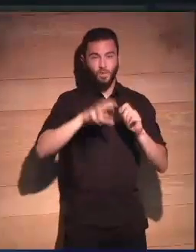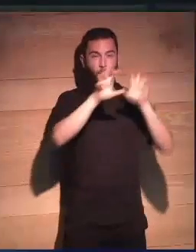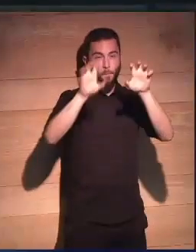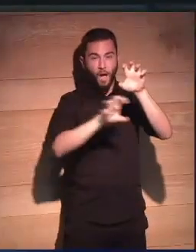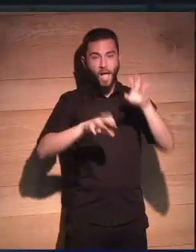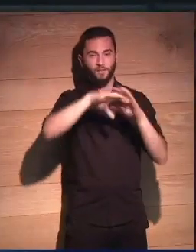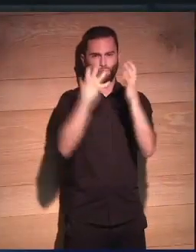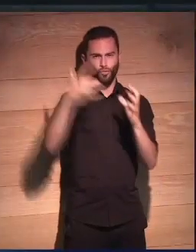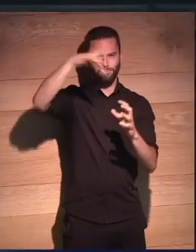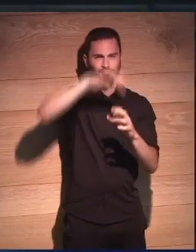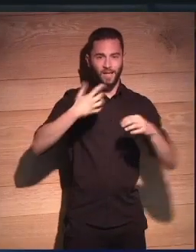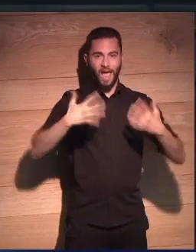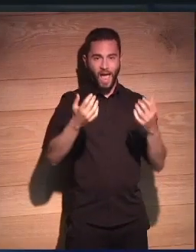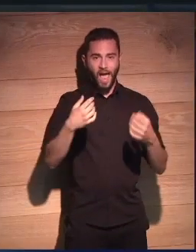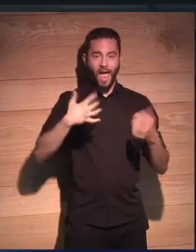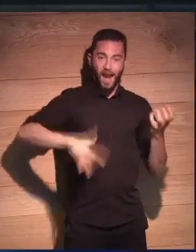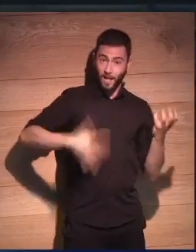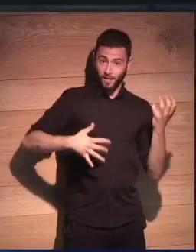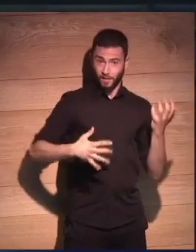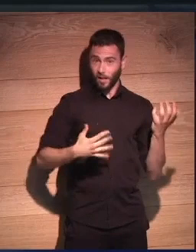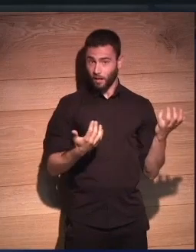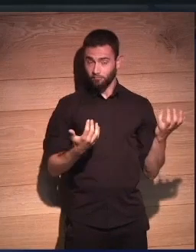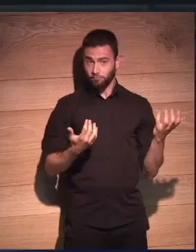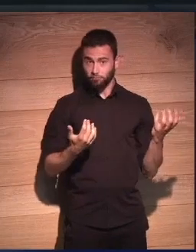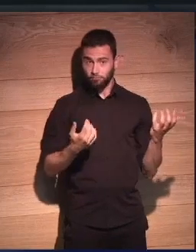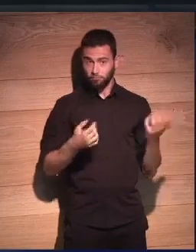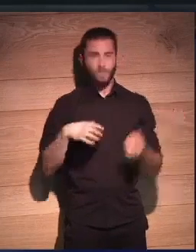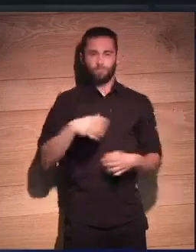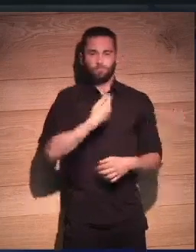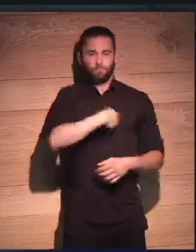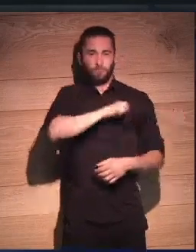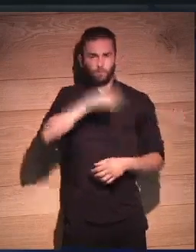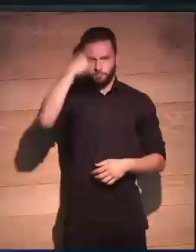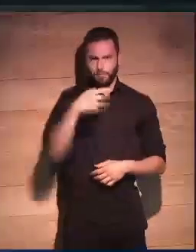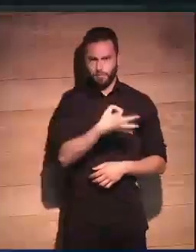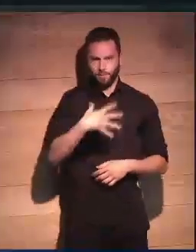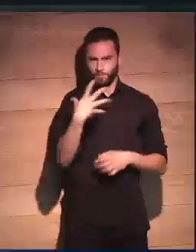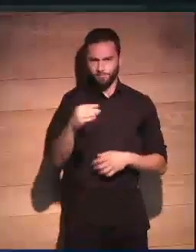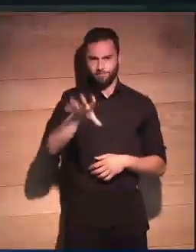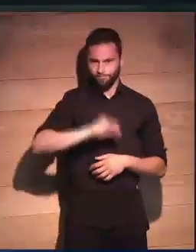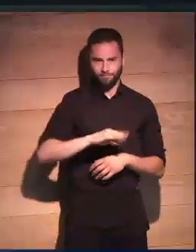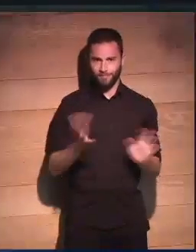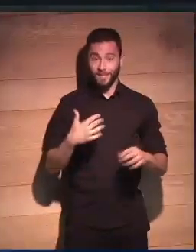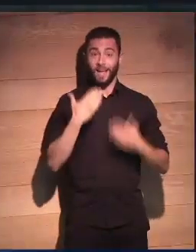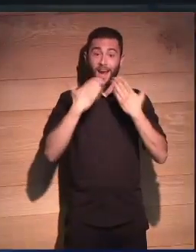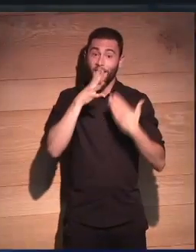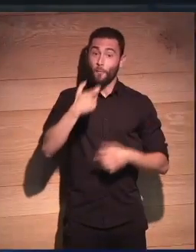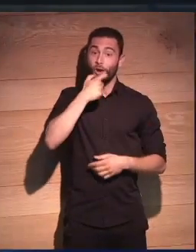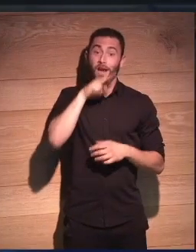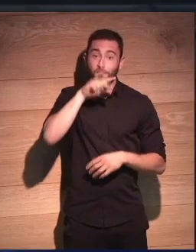países del mundo, entre ellos Argentina, gracias a lo cual habla y entiende perfectamente el español. Gracias, Cal, por no poner a prueba mi inglés, te lo